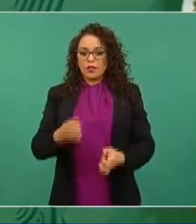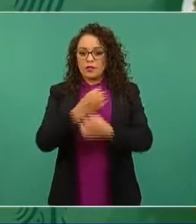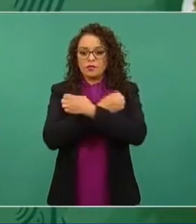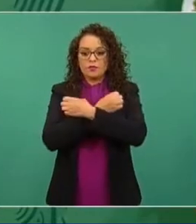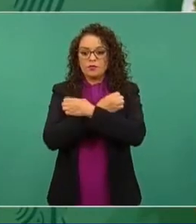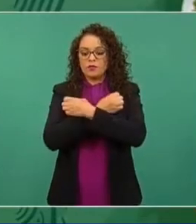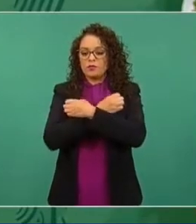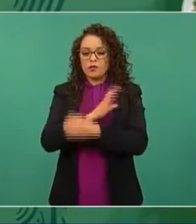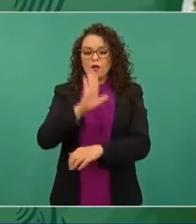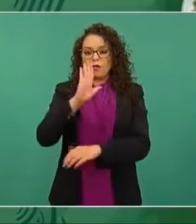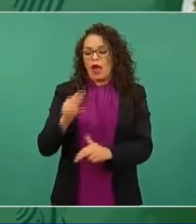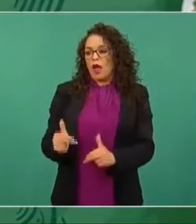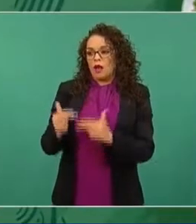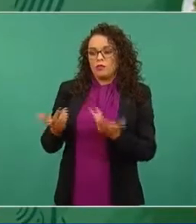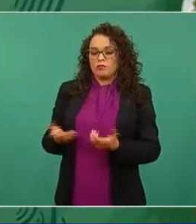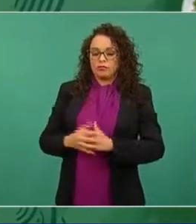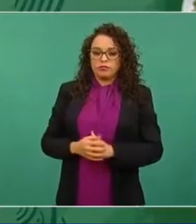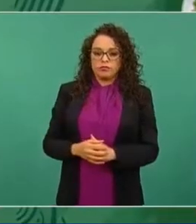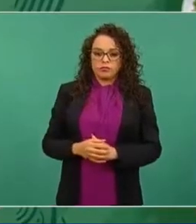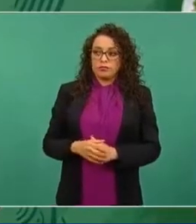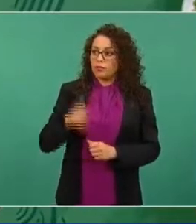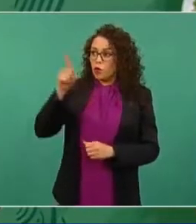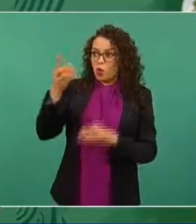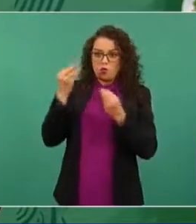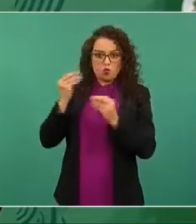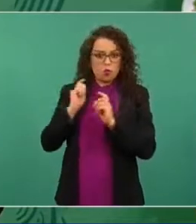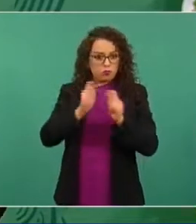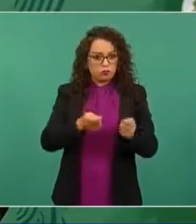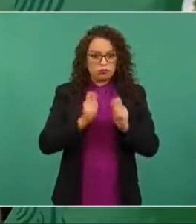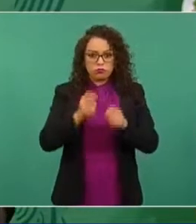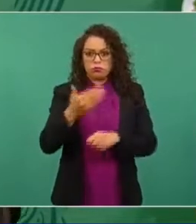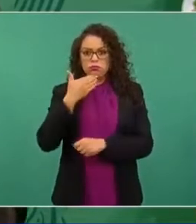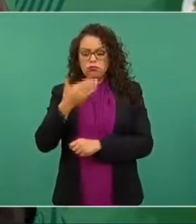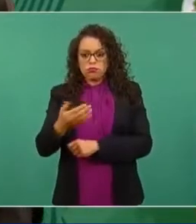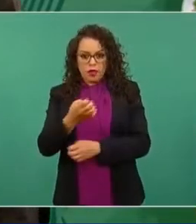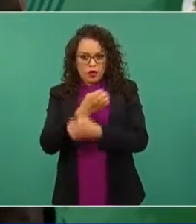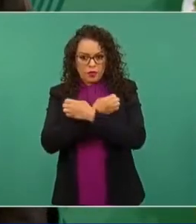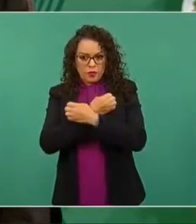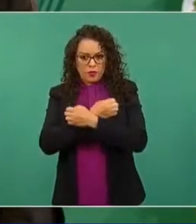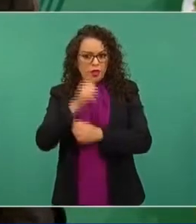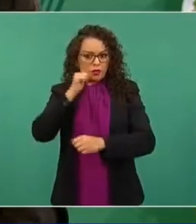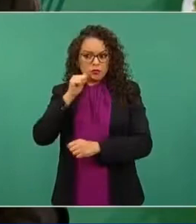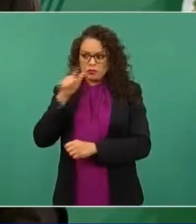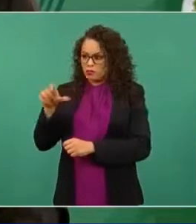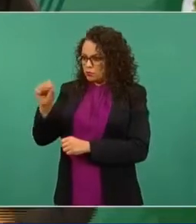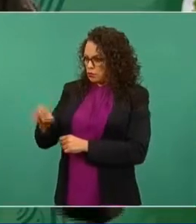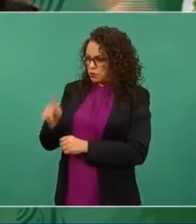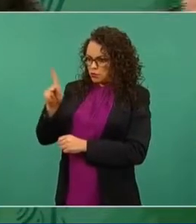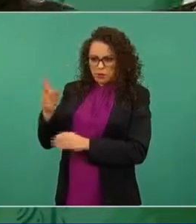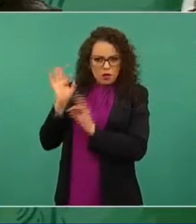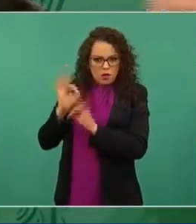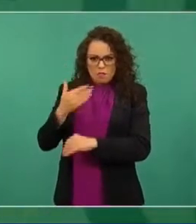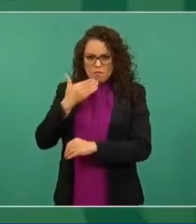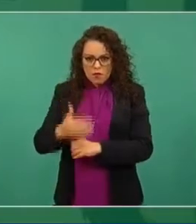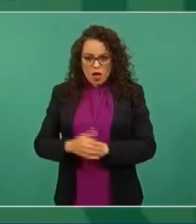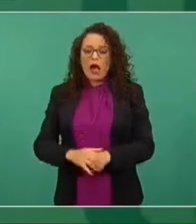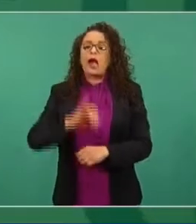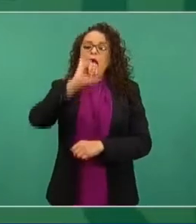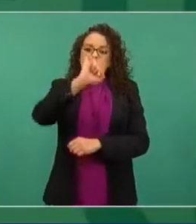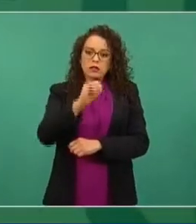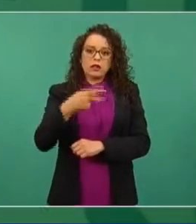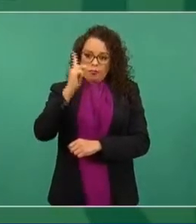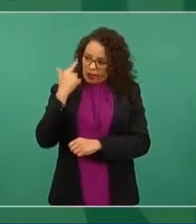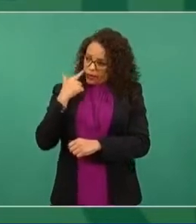El Yunque invierte mucho en educación y sí, regularmente ha manejado la Secretaría de Educación. Sí, y ahí están las